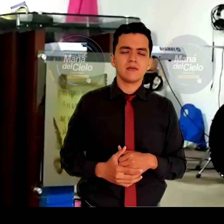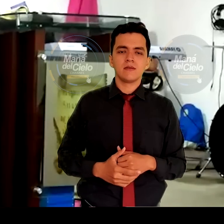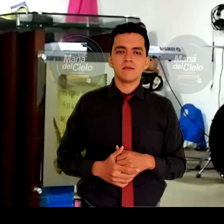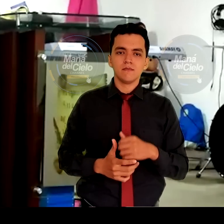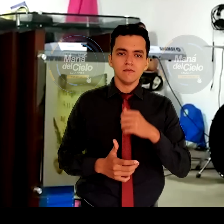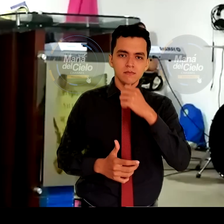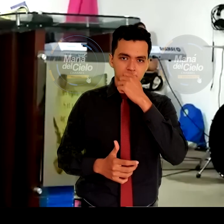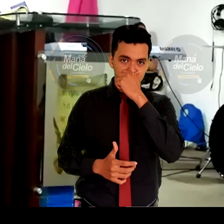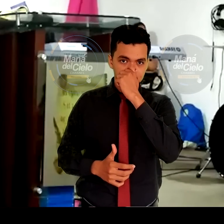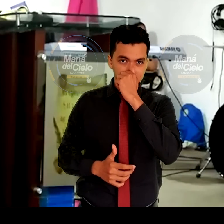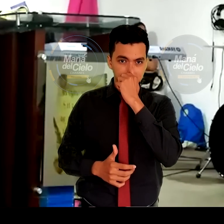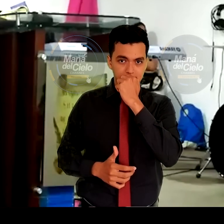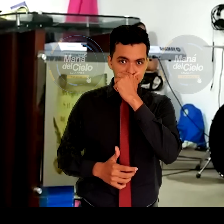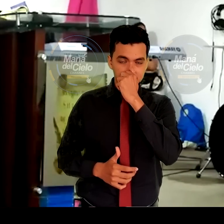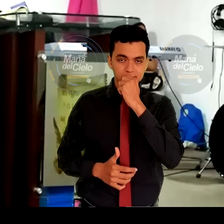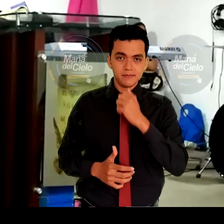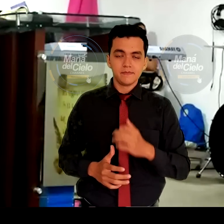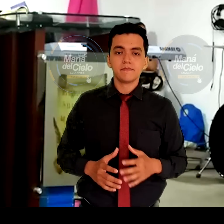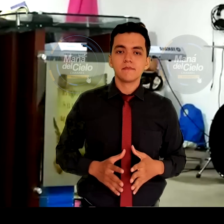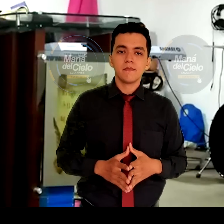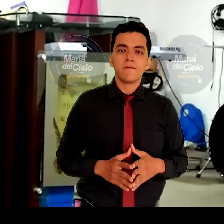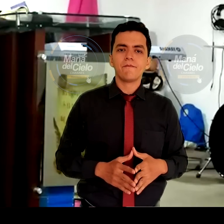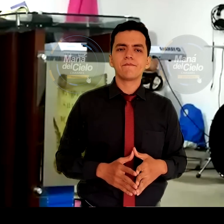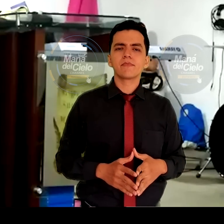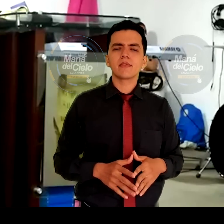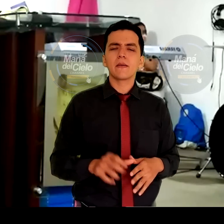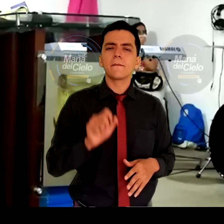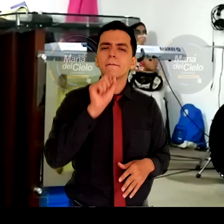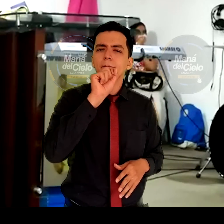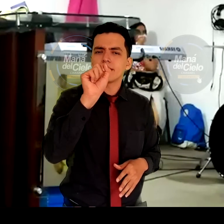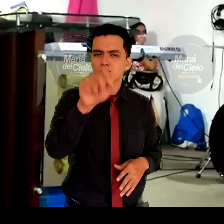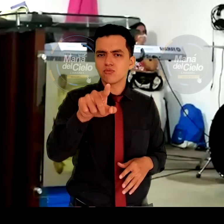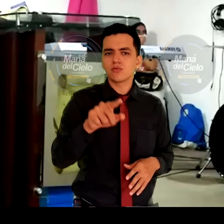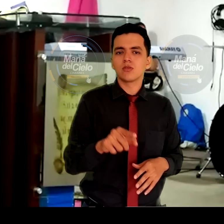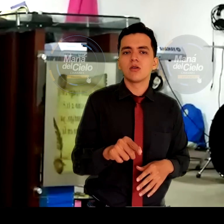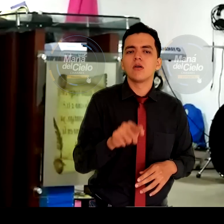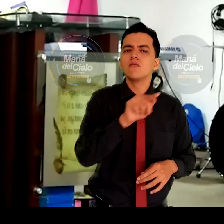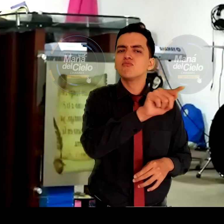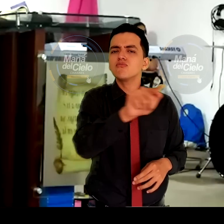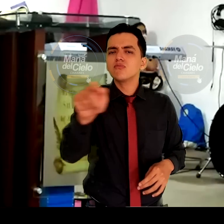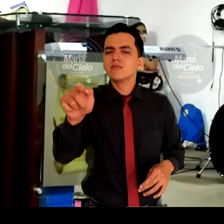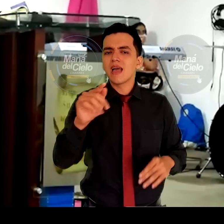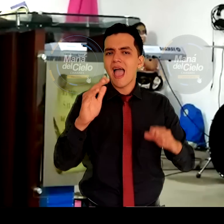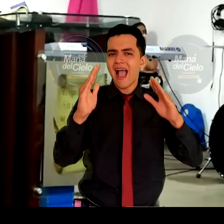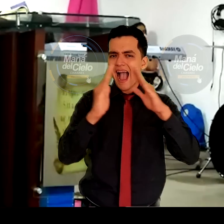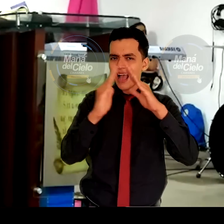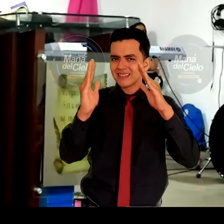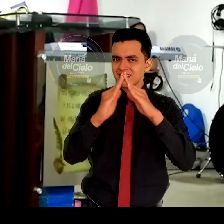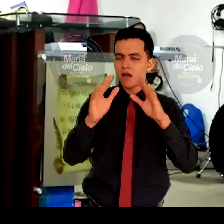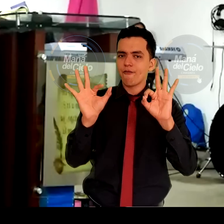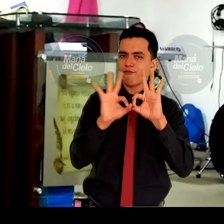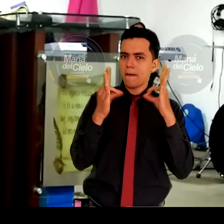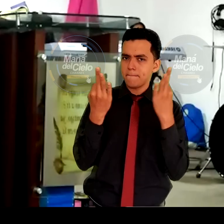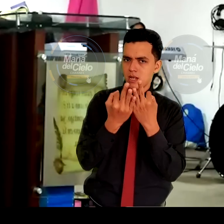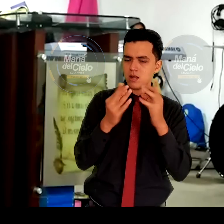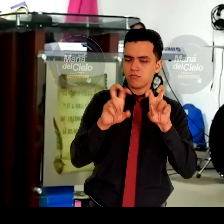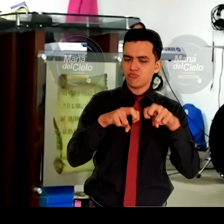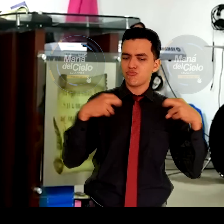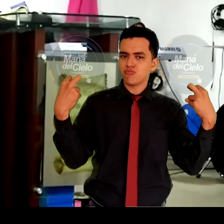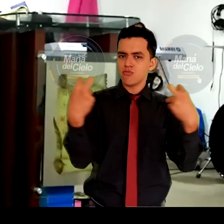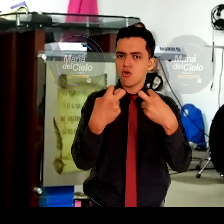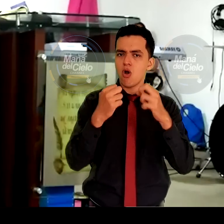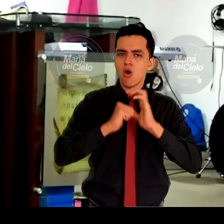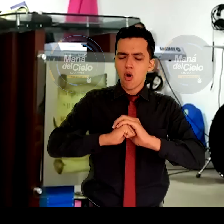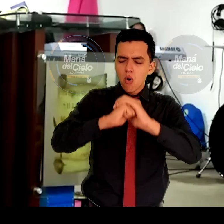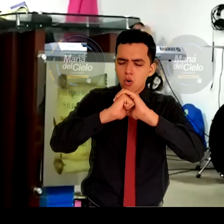Levanten la mano y no da vergüenza hacerlo. Los que en la casa sacan tiempo de oración en familia y leen la palabra, levanten la